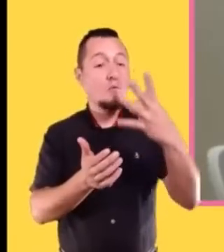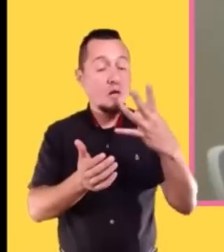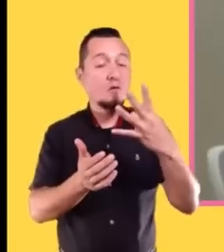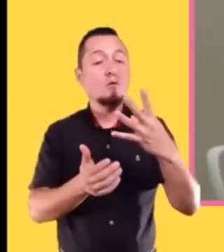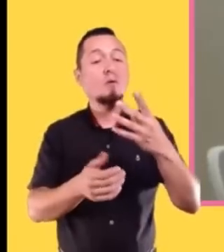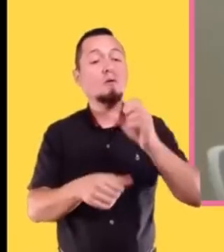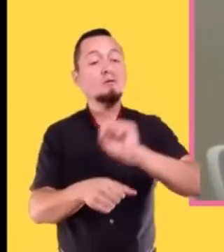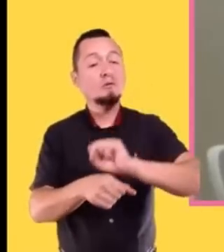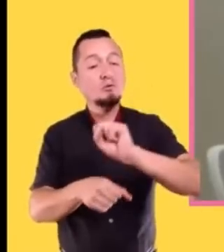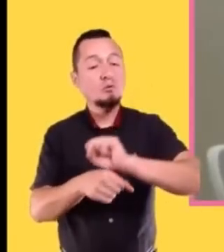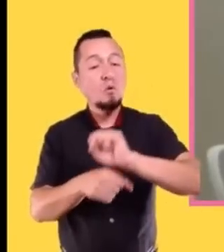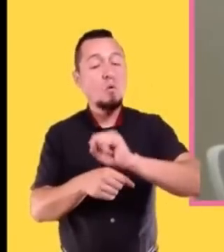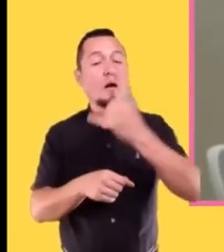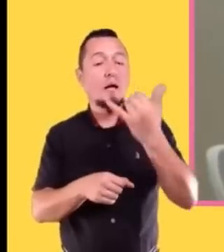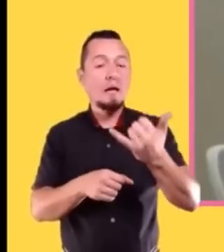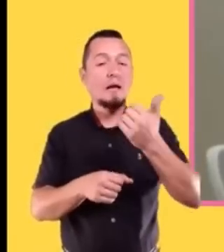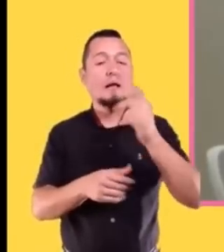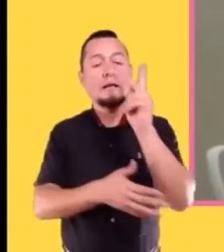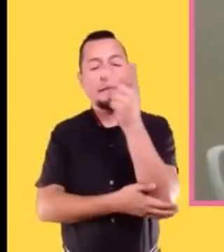este programa?